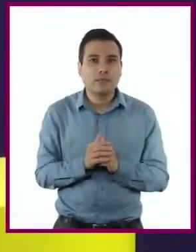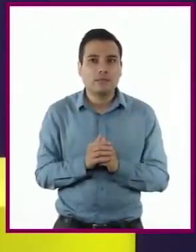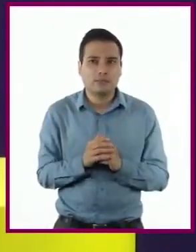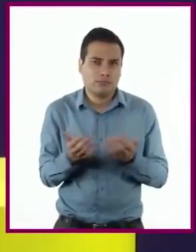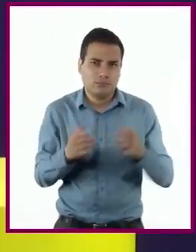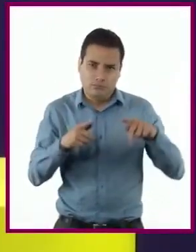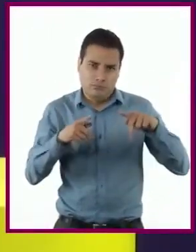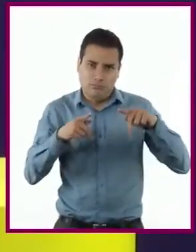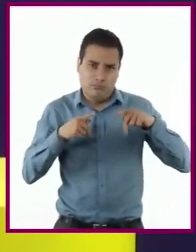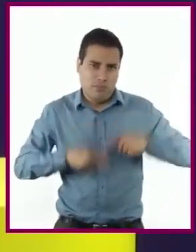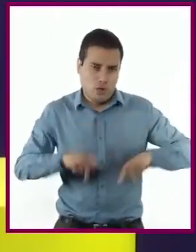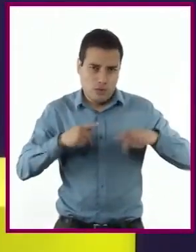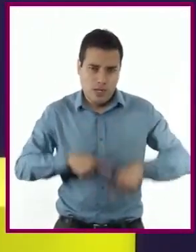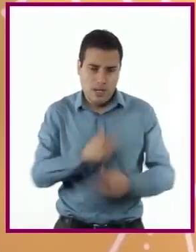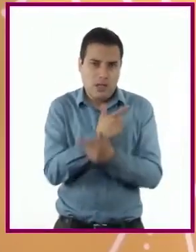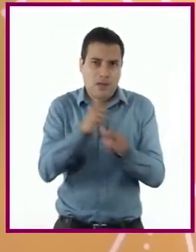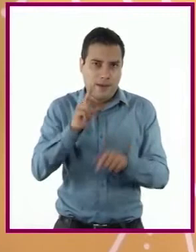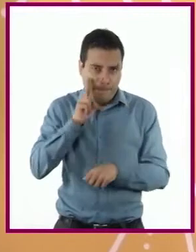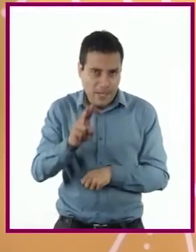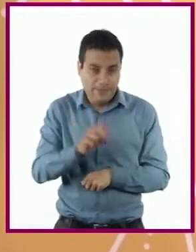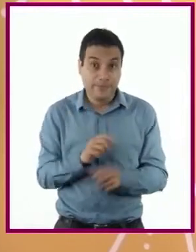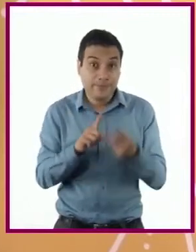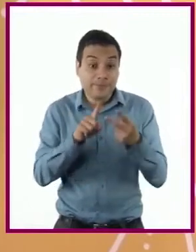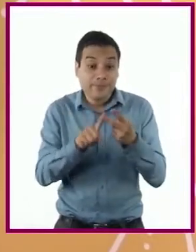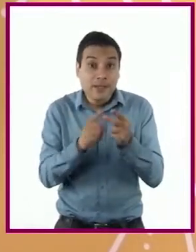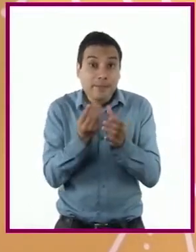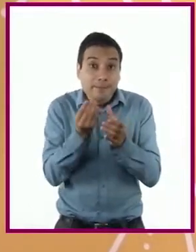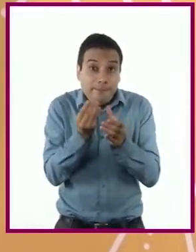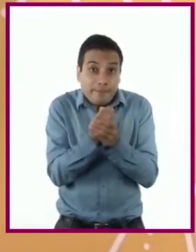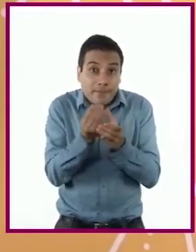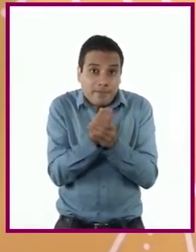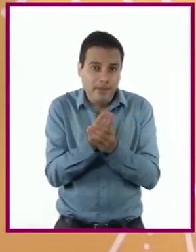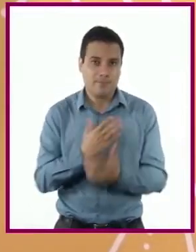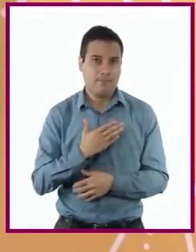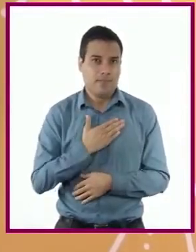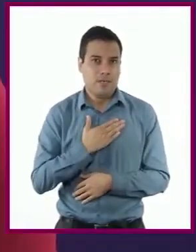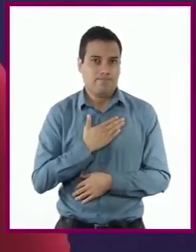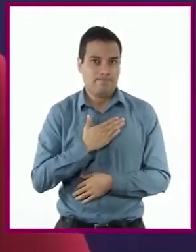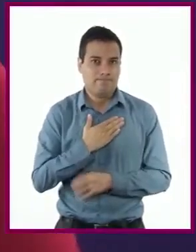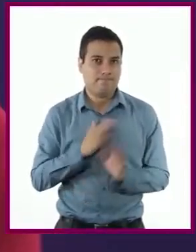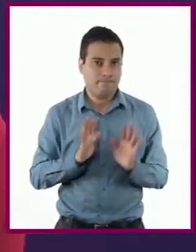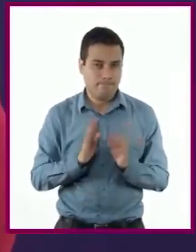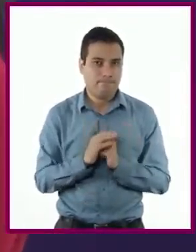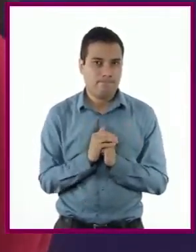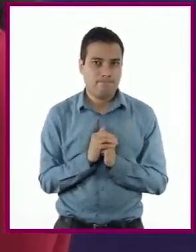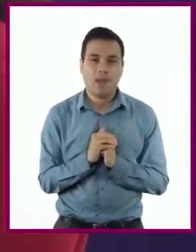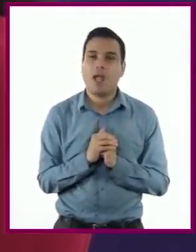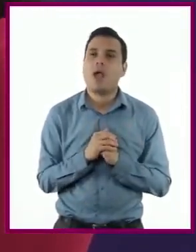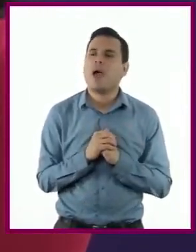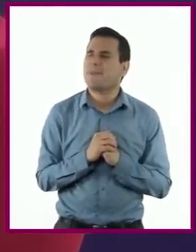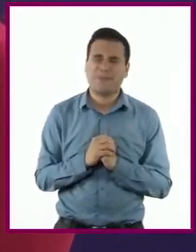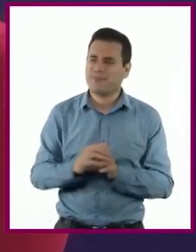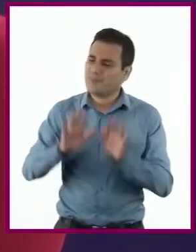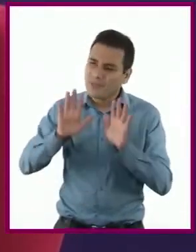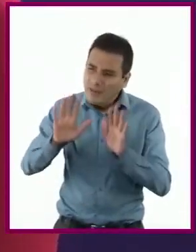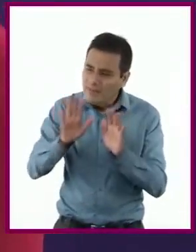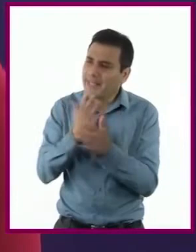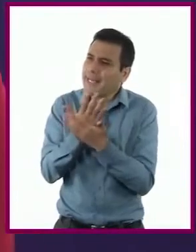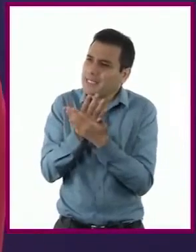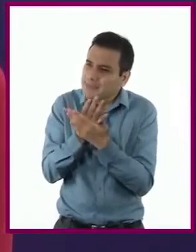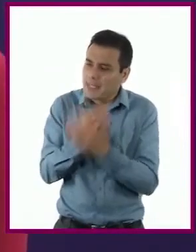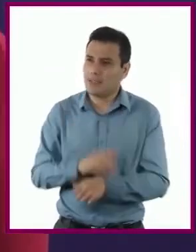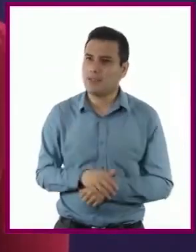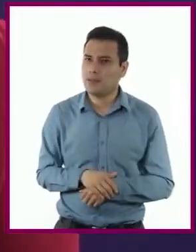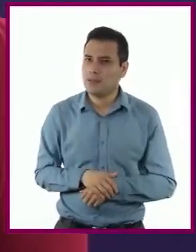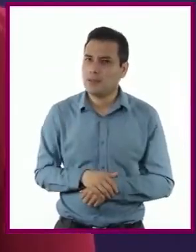para cualquier persona, mientras que la privada solo es visible para el usuario. Maestro, espere un segundo. Si